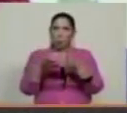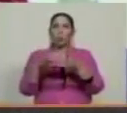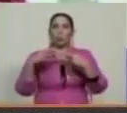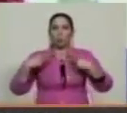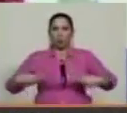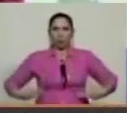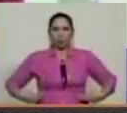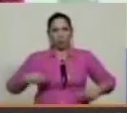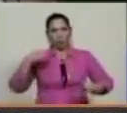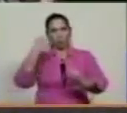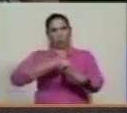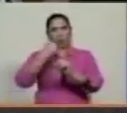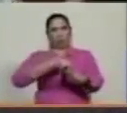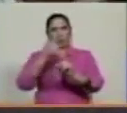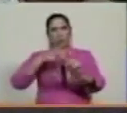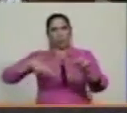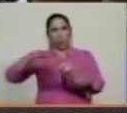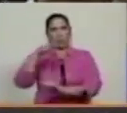En toda Venezuela.